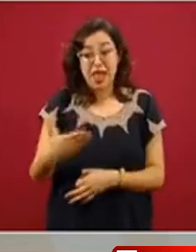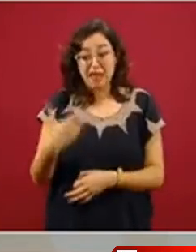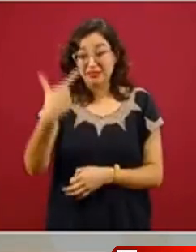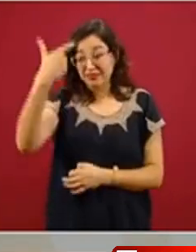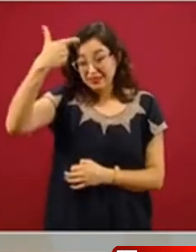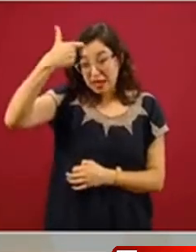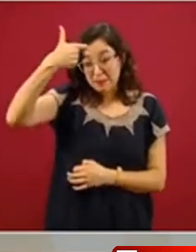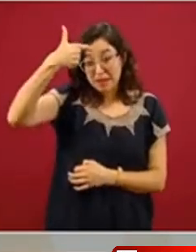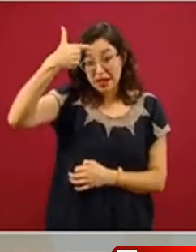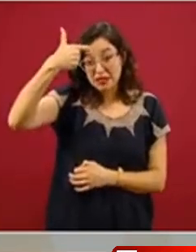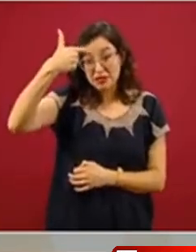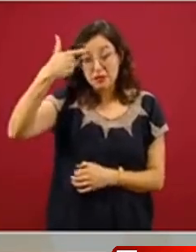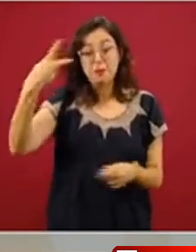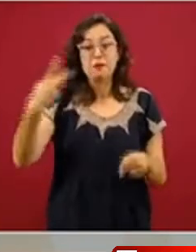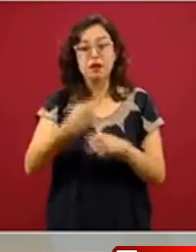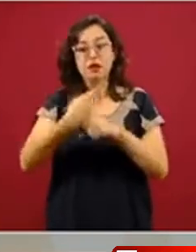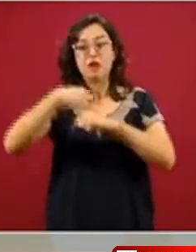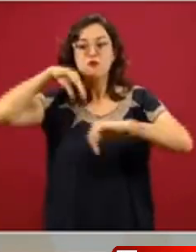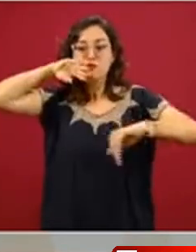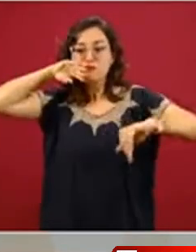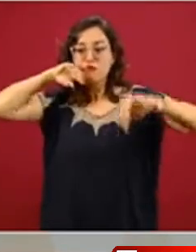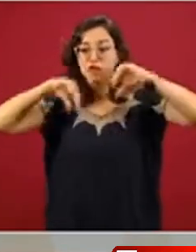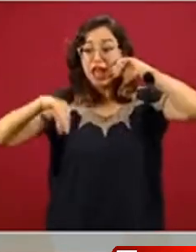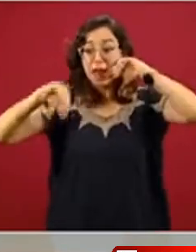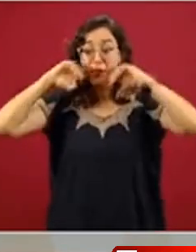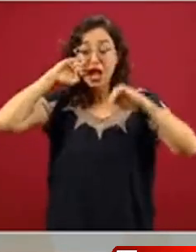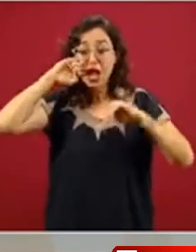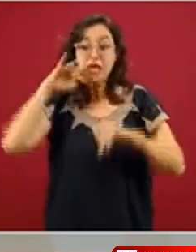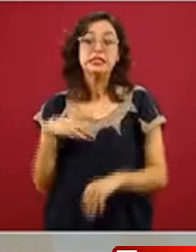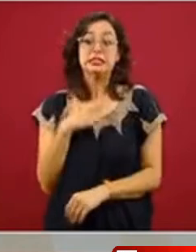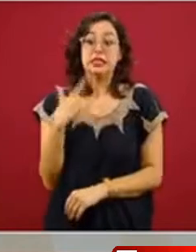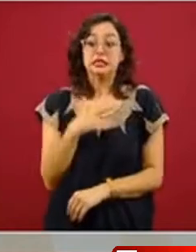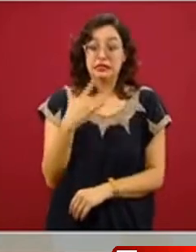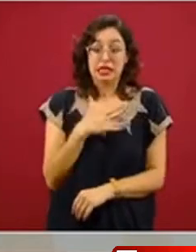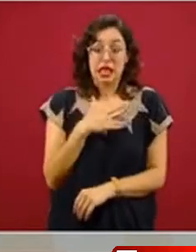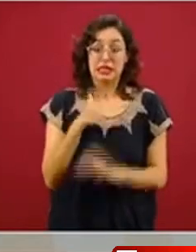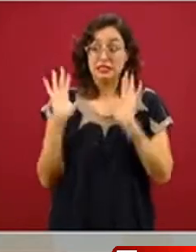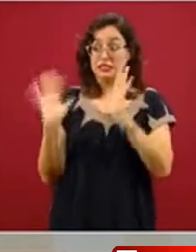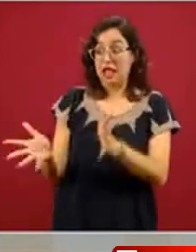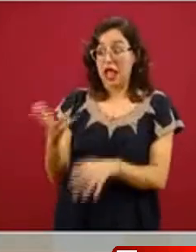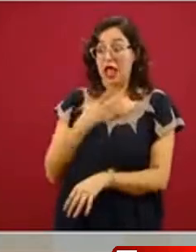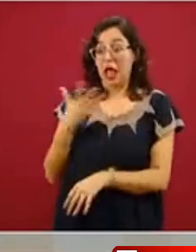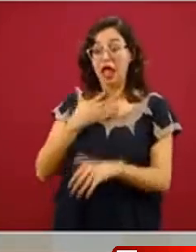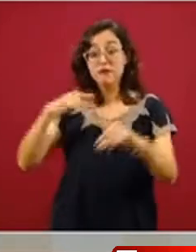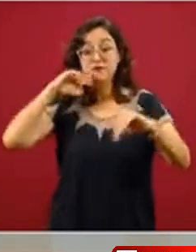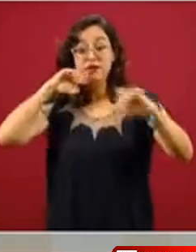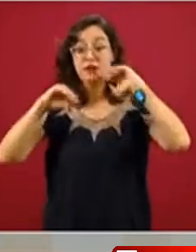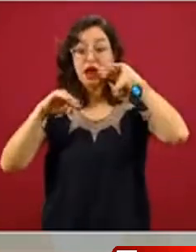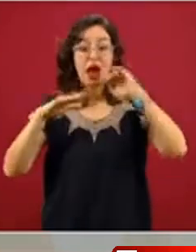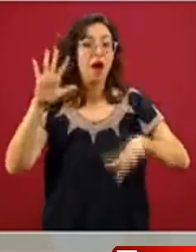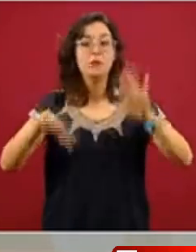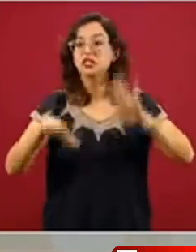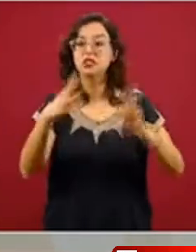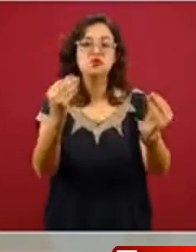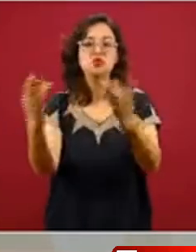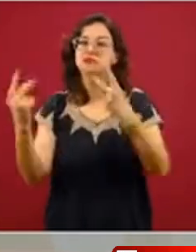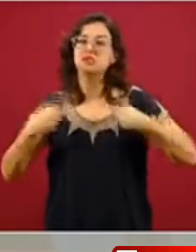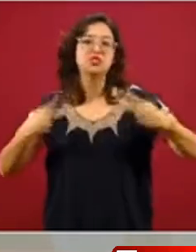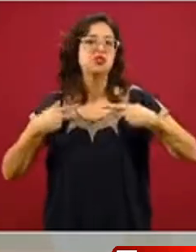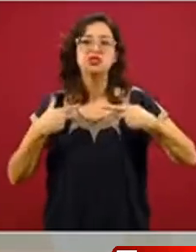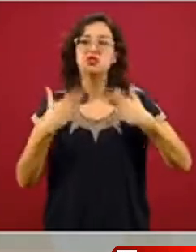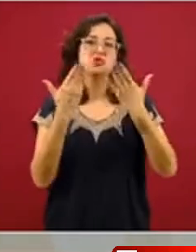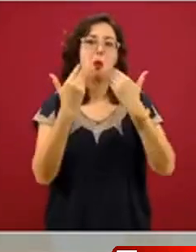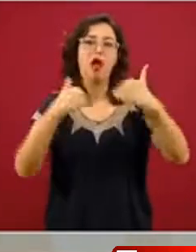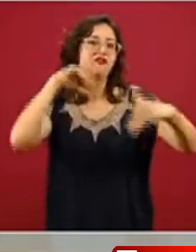implica que la fiebre sea el síntoma que identifica a la persona enferma. Y no todo el mundo tiene fiebre en